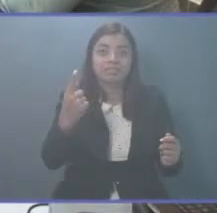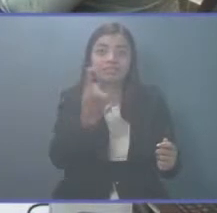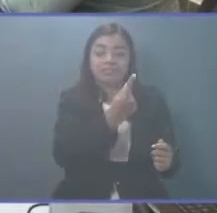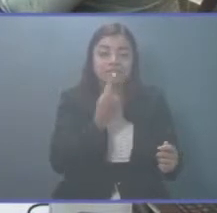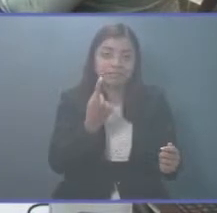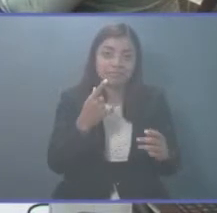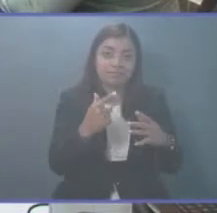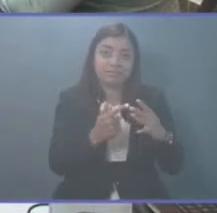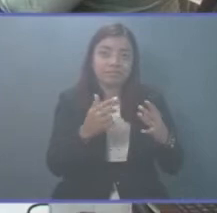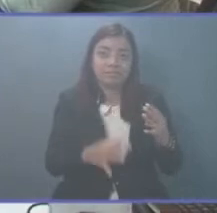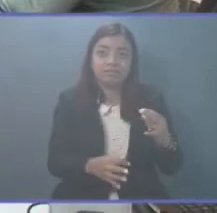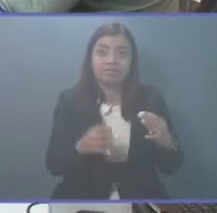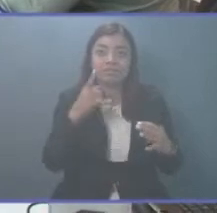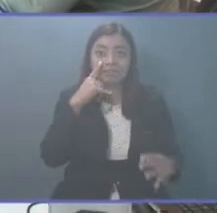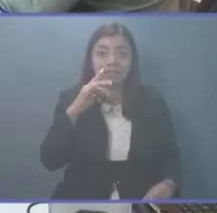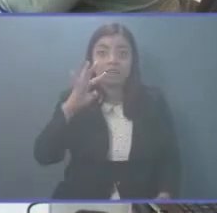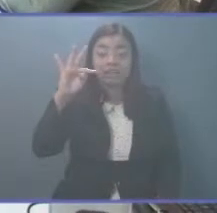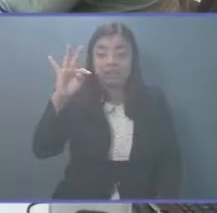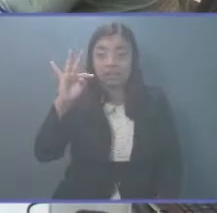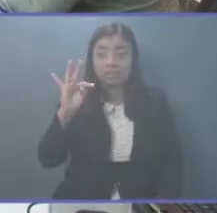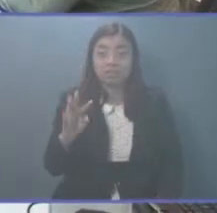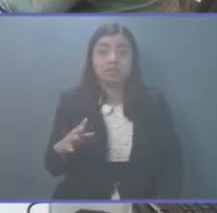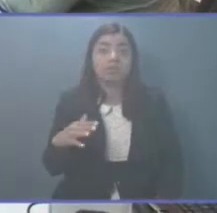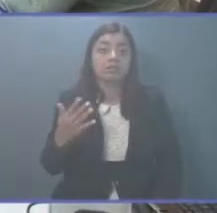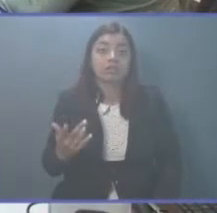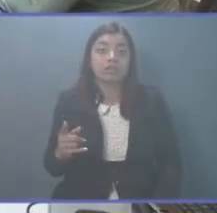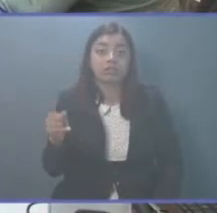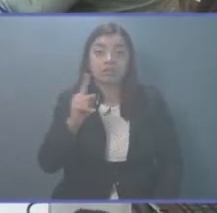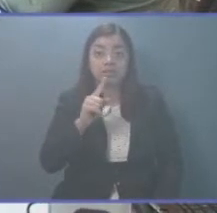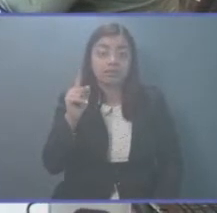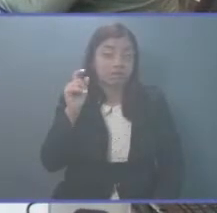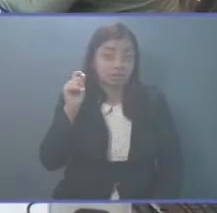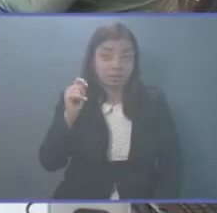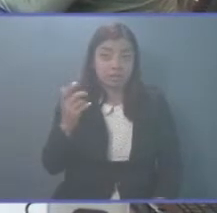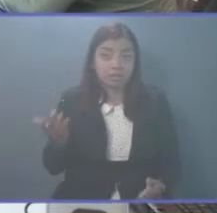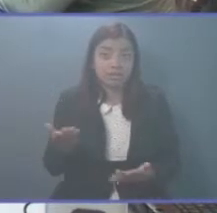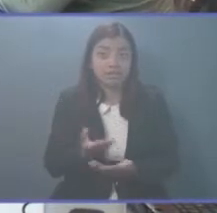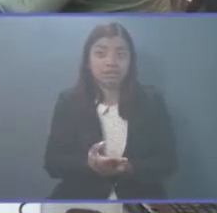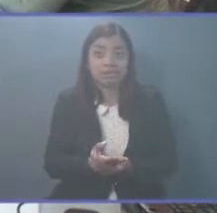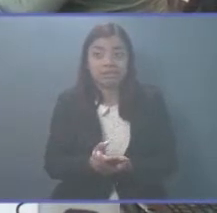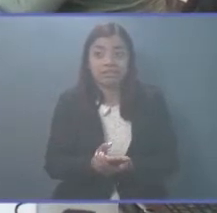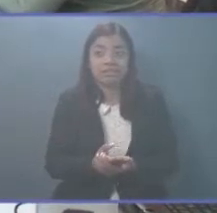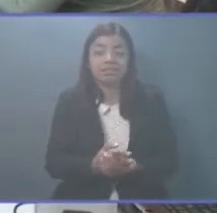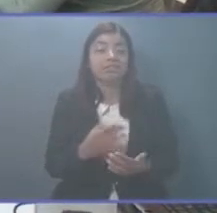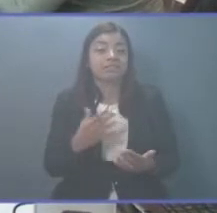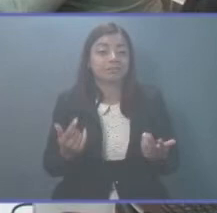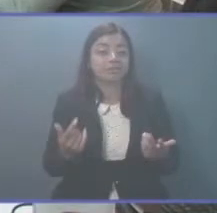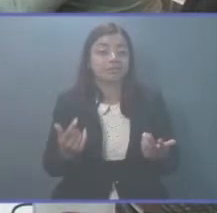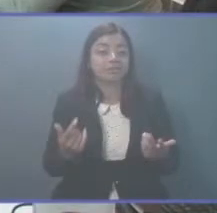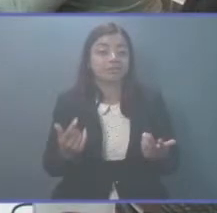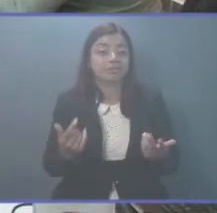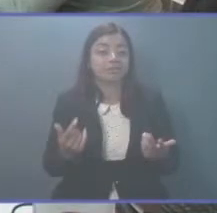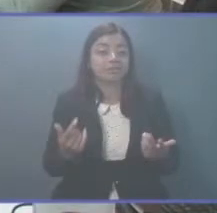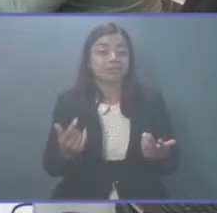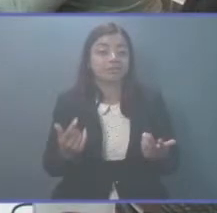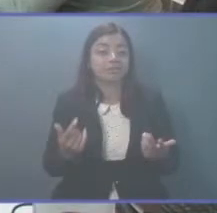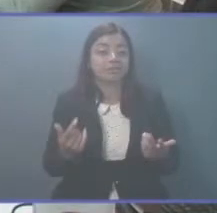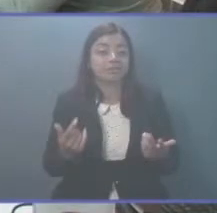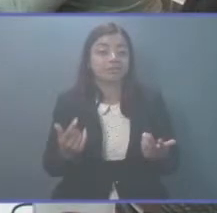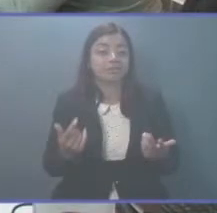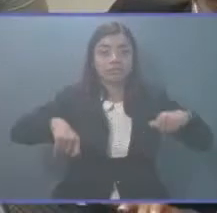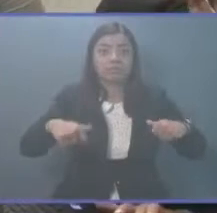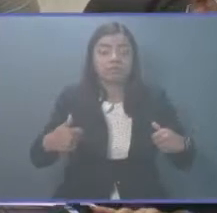principio, ¿verdad?, un falso testimonio, pues porque no se ha presentado, únicamente se ausenta, se esconde por acuerdo o porque